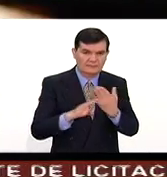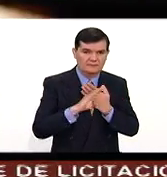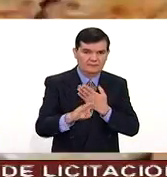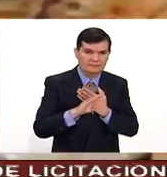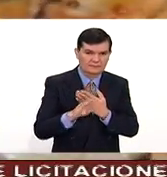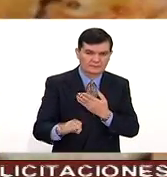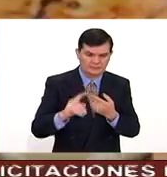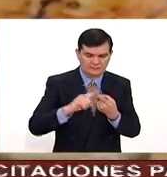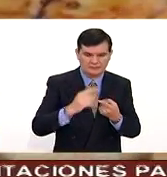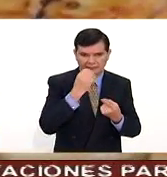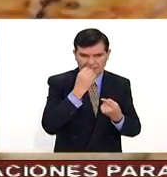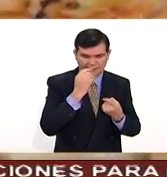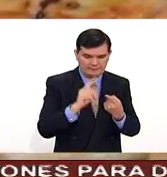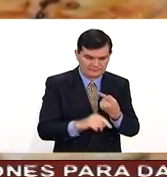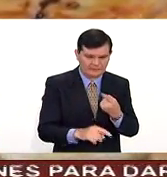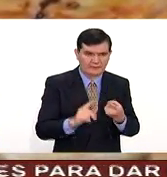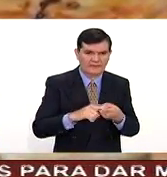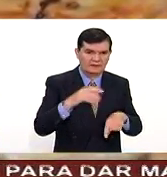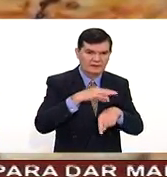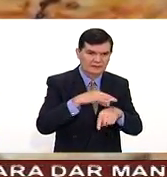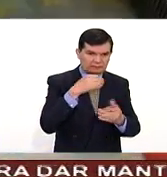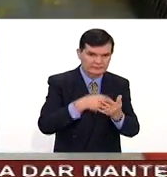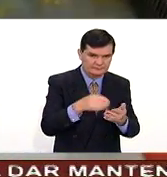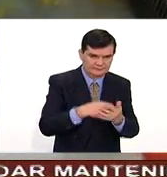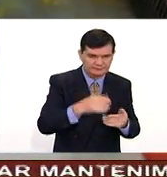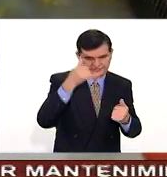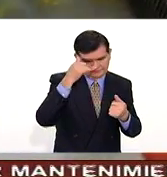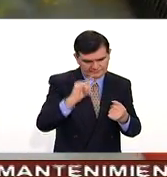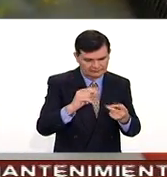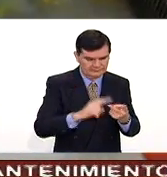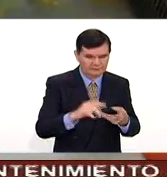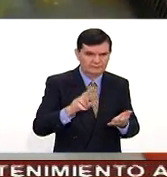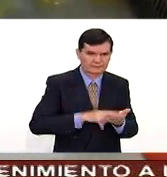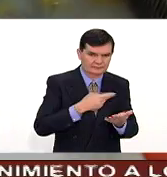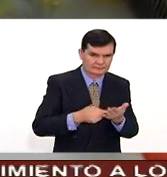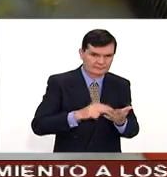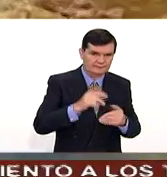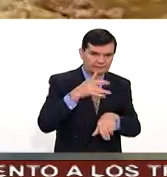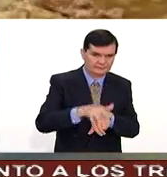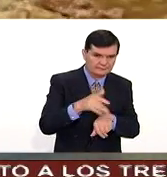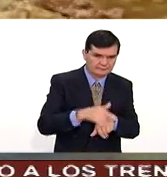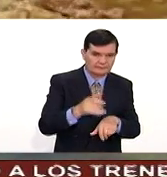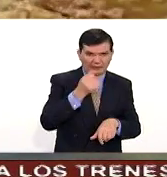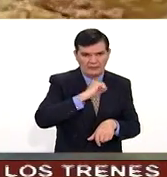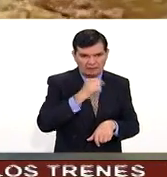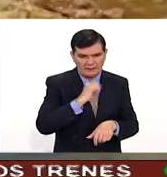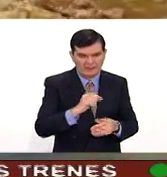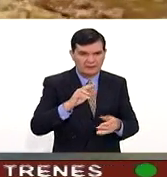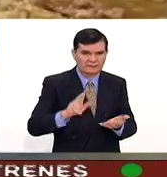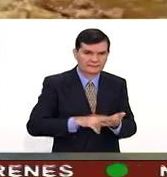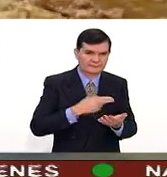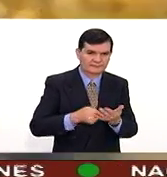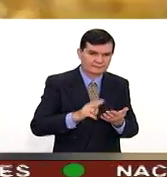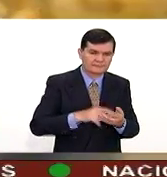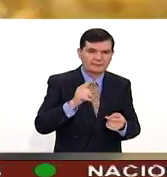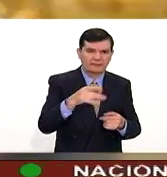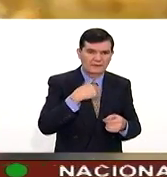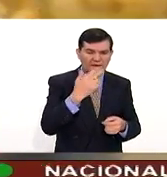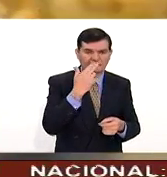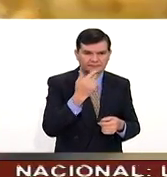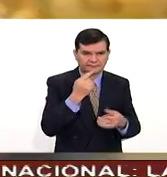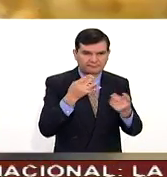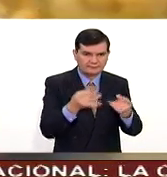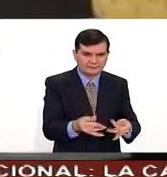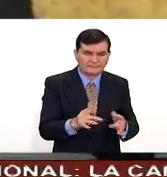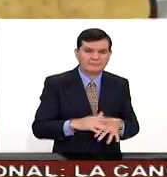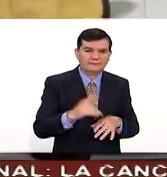los siguientes alimentos: la carne de puerco y de res, la mantequilla, el queso, el helado, la crema ácida, azúcar